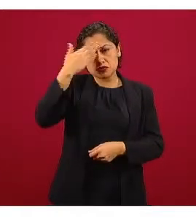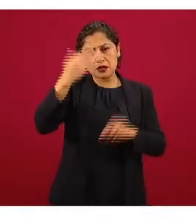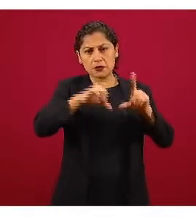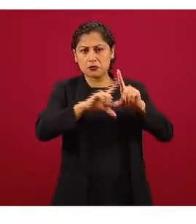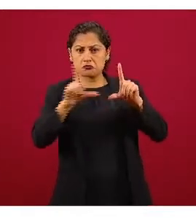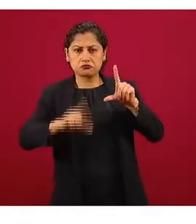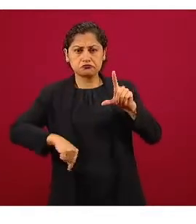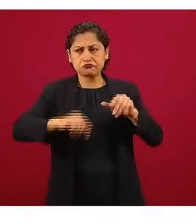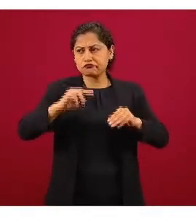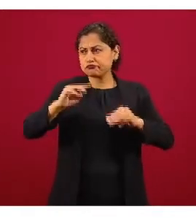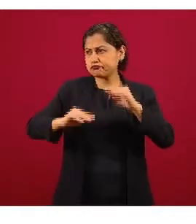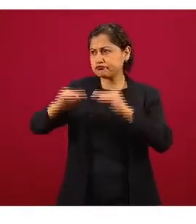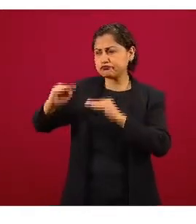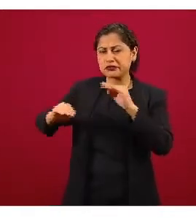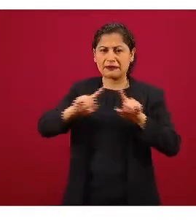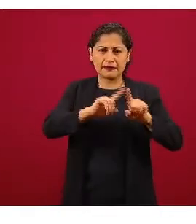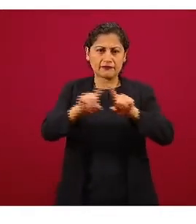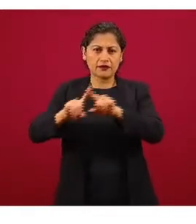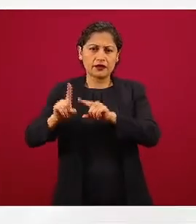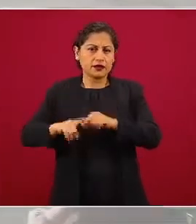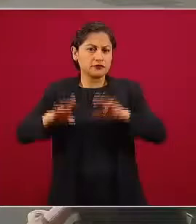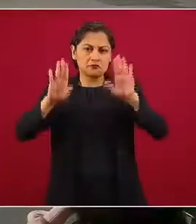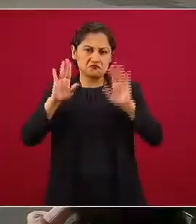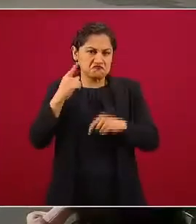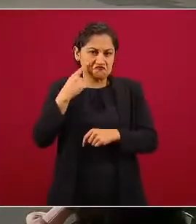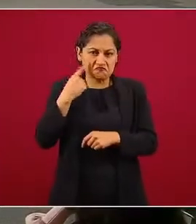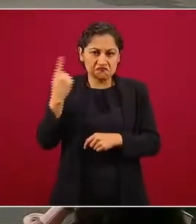la siguiente gráfica.